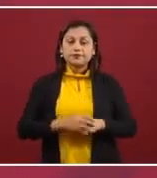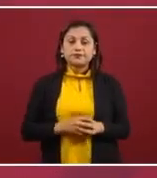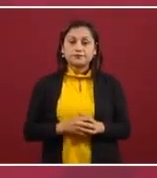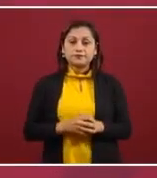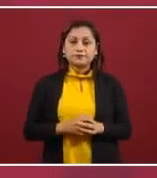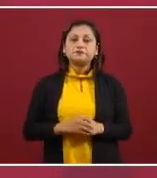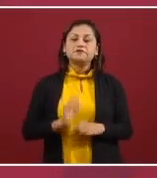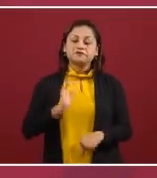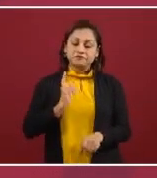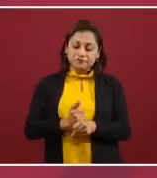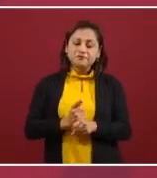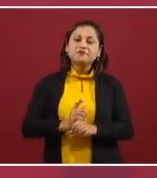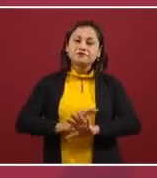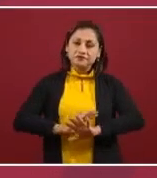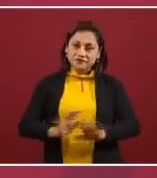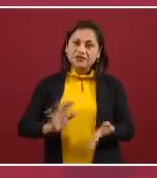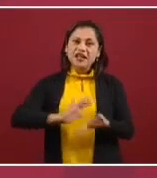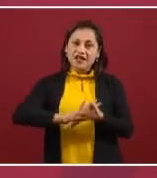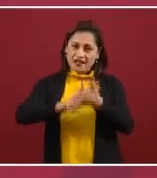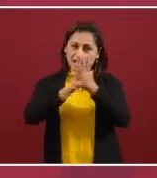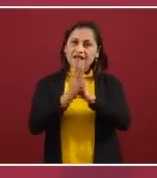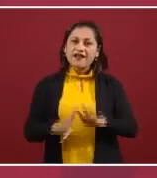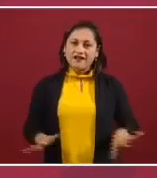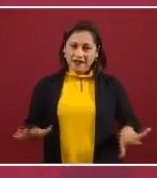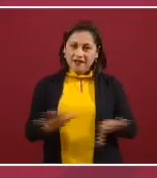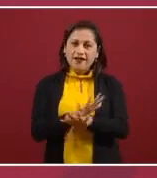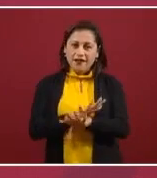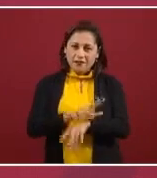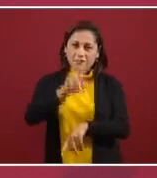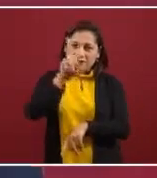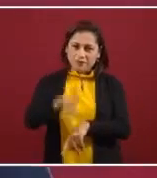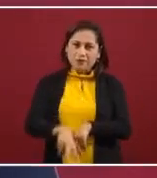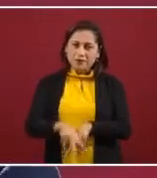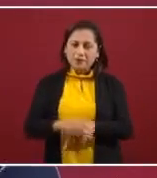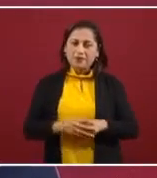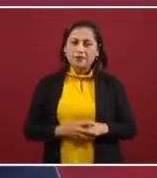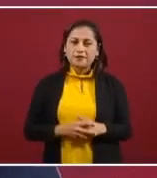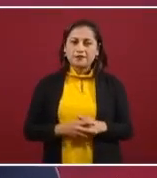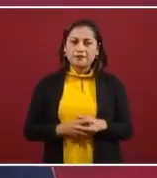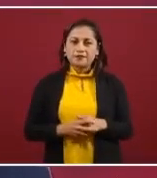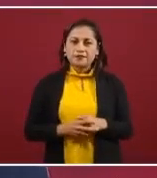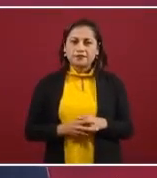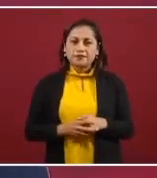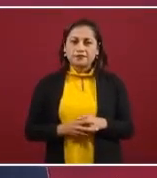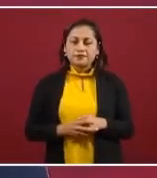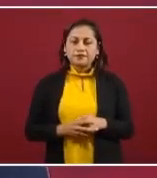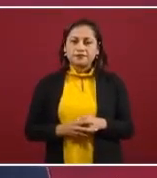cambio verdadero y